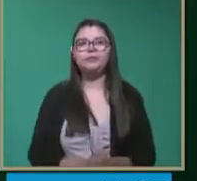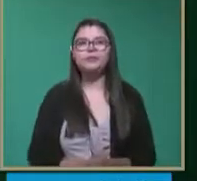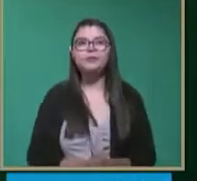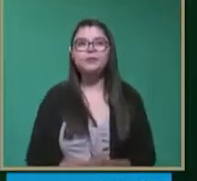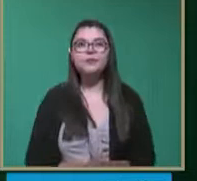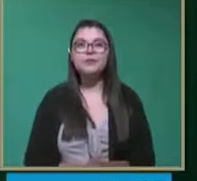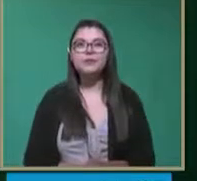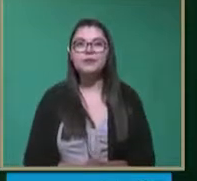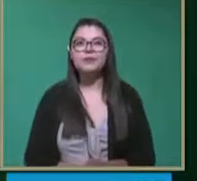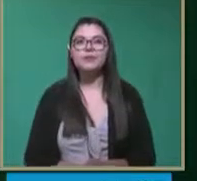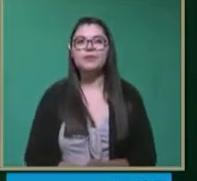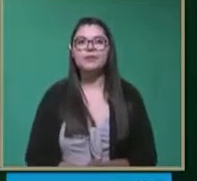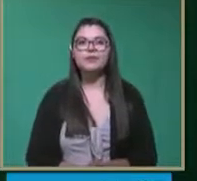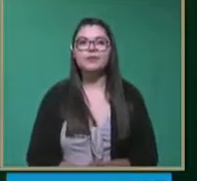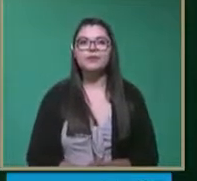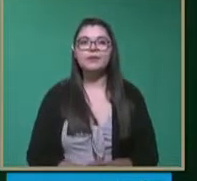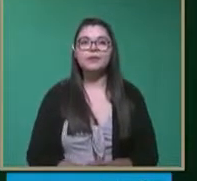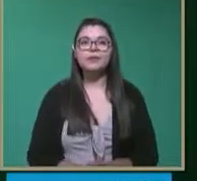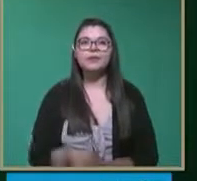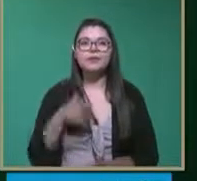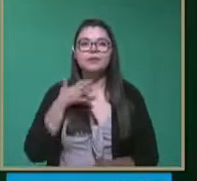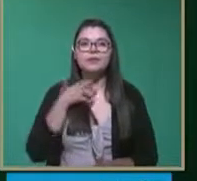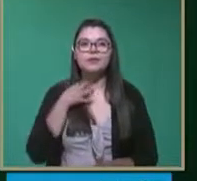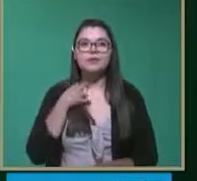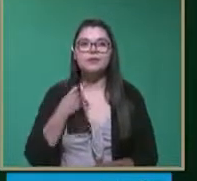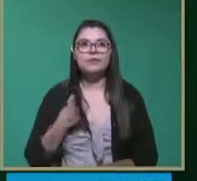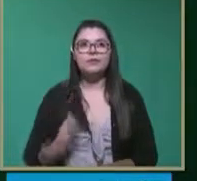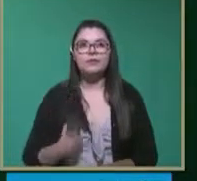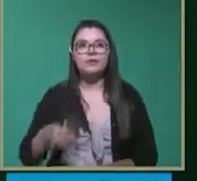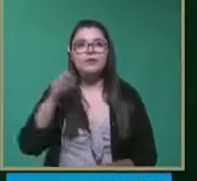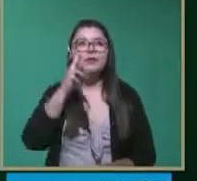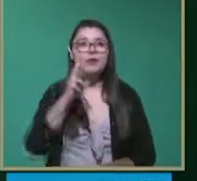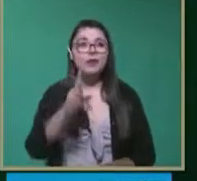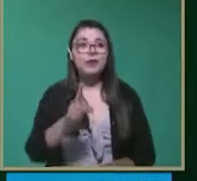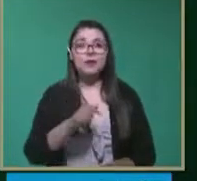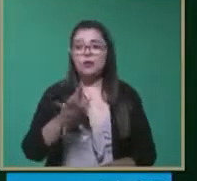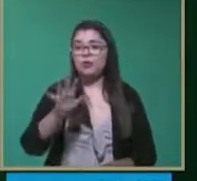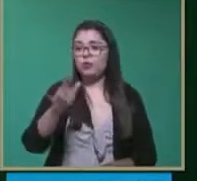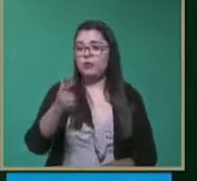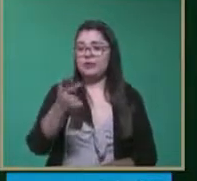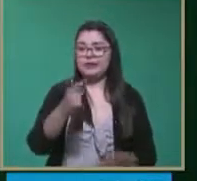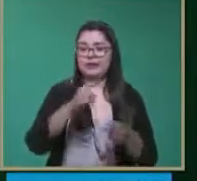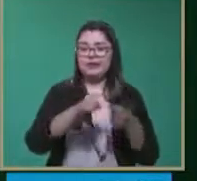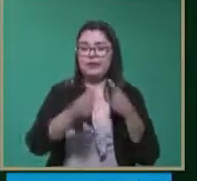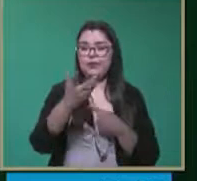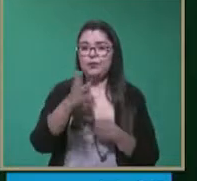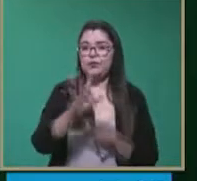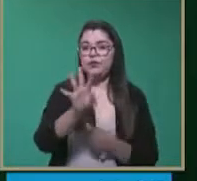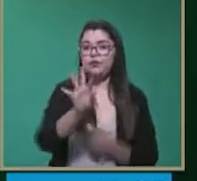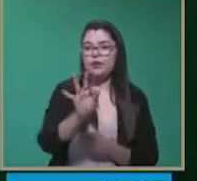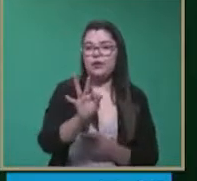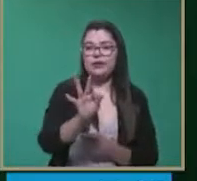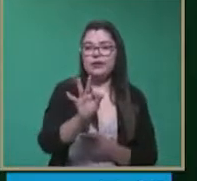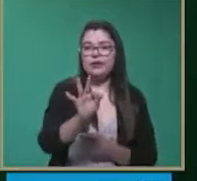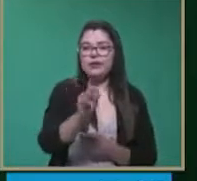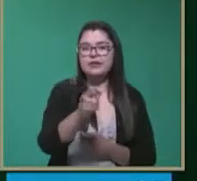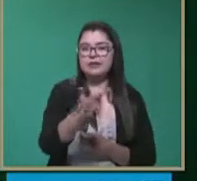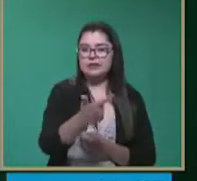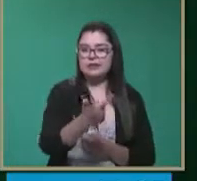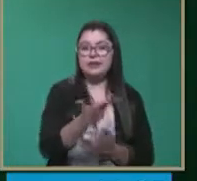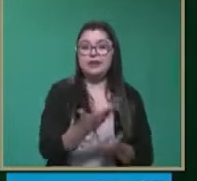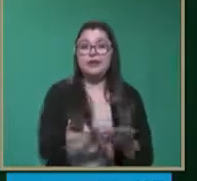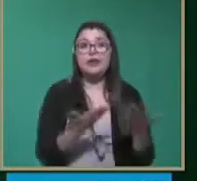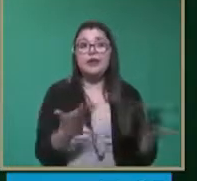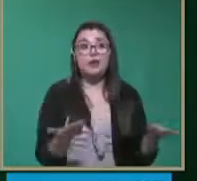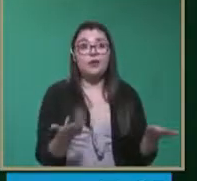10, 57. Y 57 menos 10, 47. Otra manera de representar esta resta, maestra,